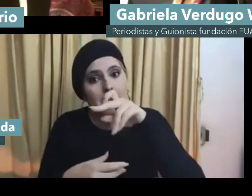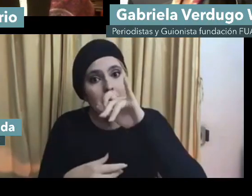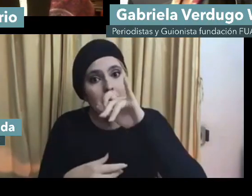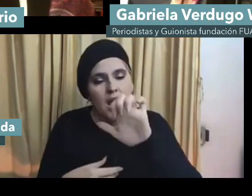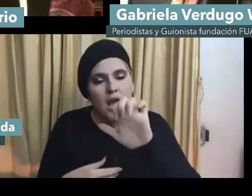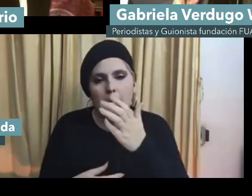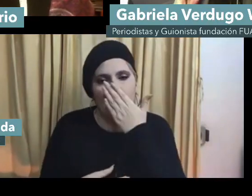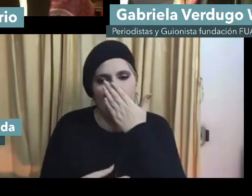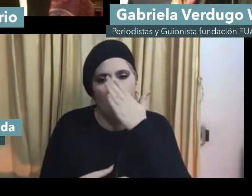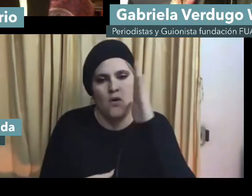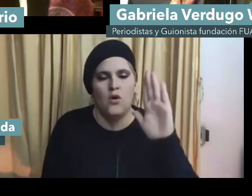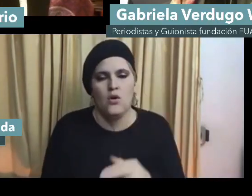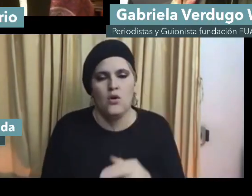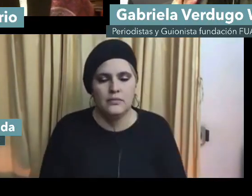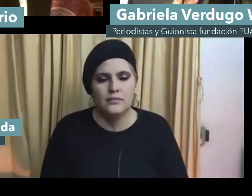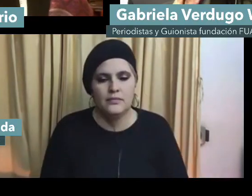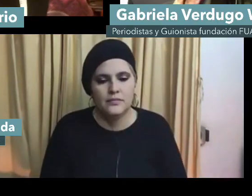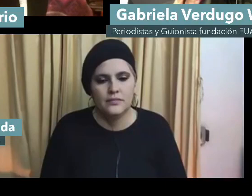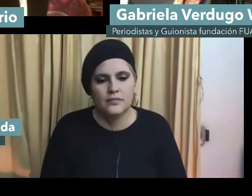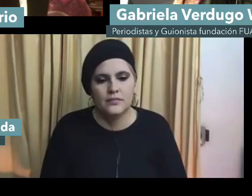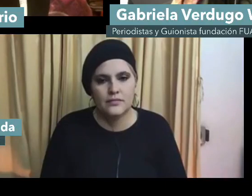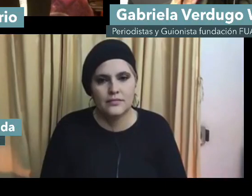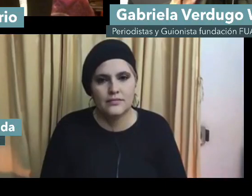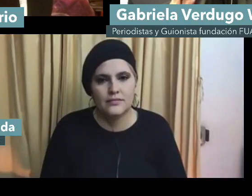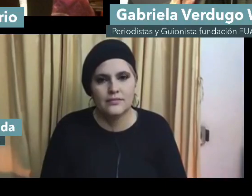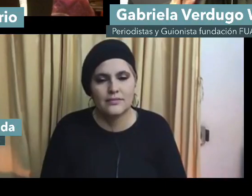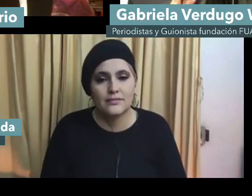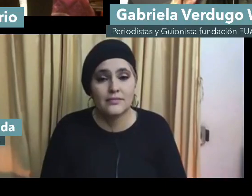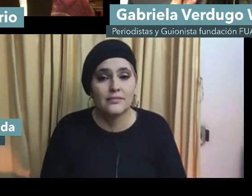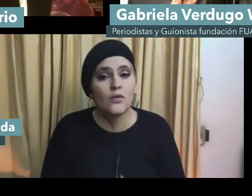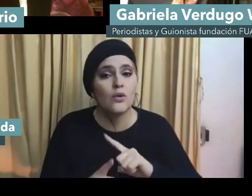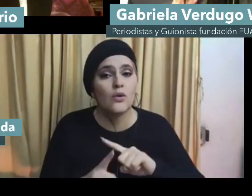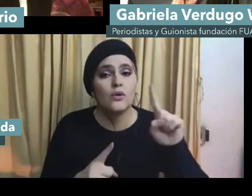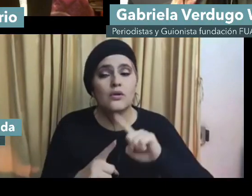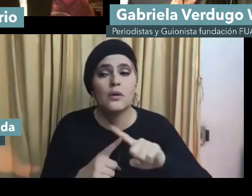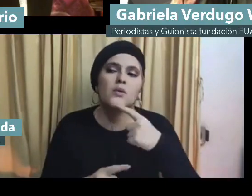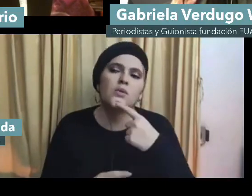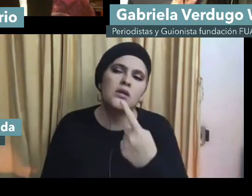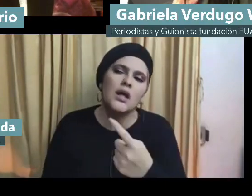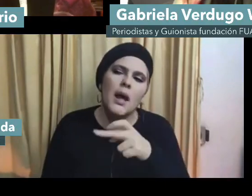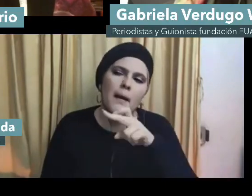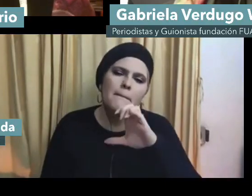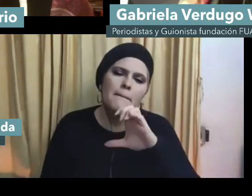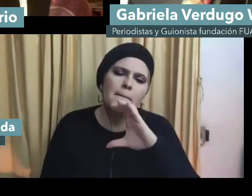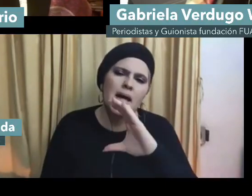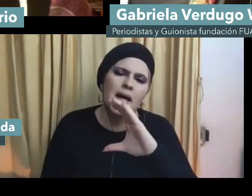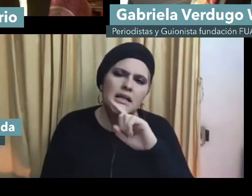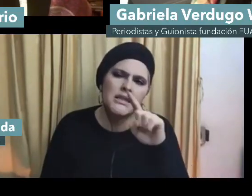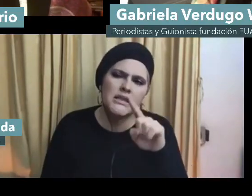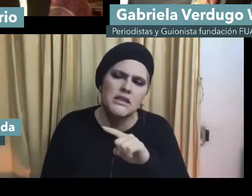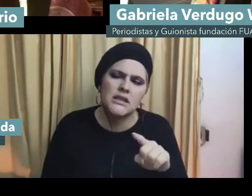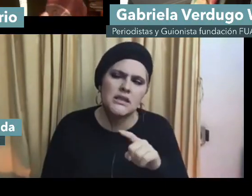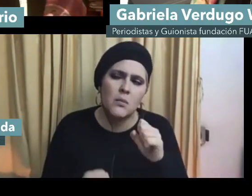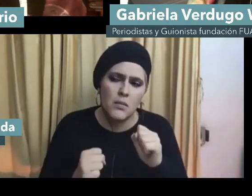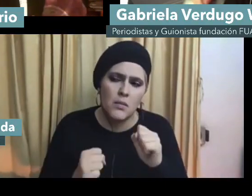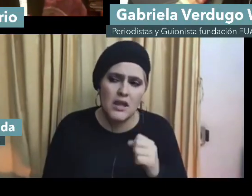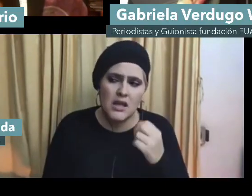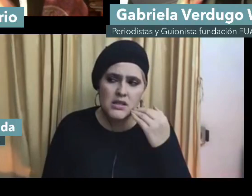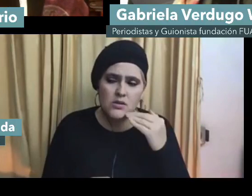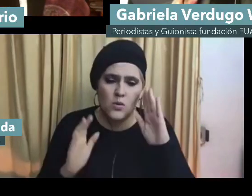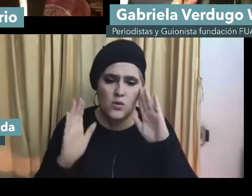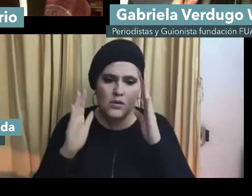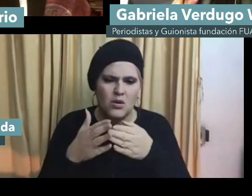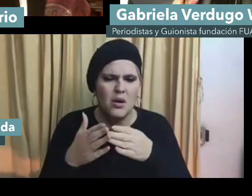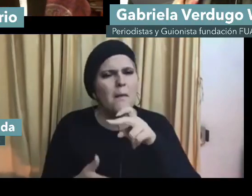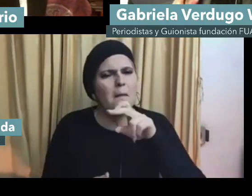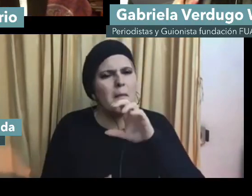Macbut Aranguis consulta si PECs son adecuados para niños con autismo. Exacto. Los PEC son un mediador